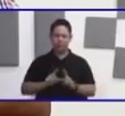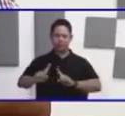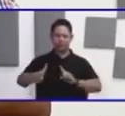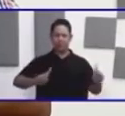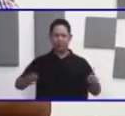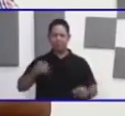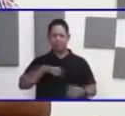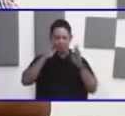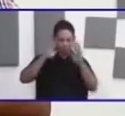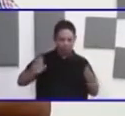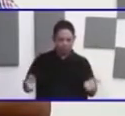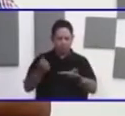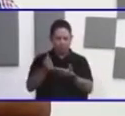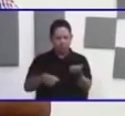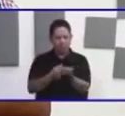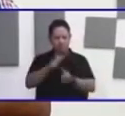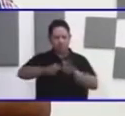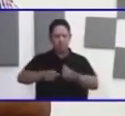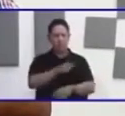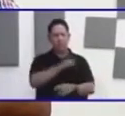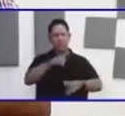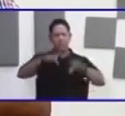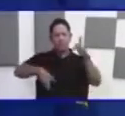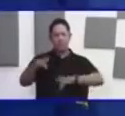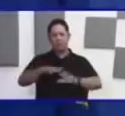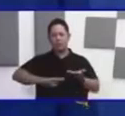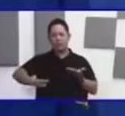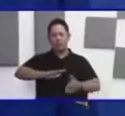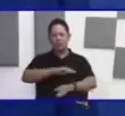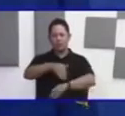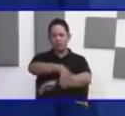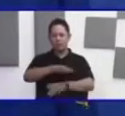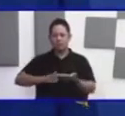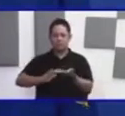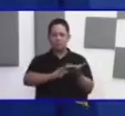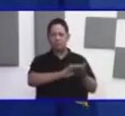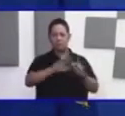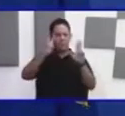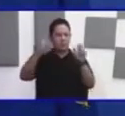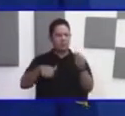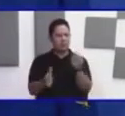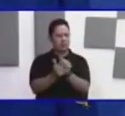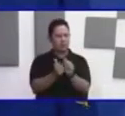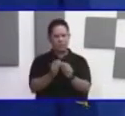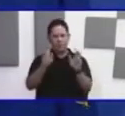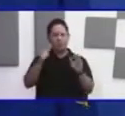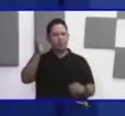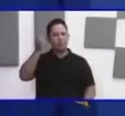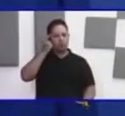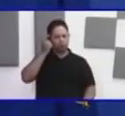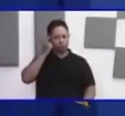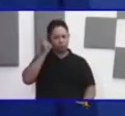Entonces el señor secretario de Infraestructura también nos acompañó ahí en el tema y el conocimiento técnico,